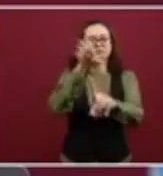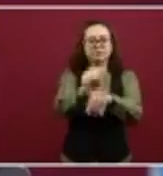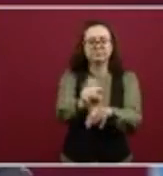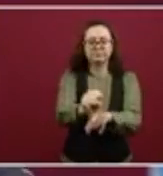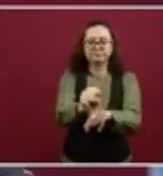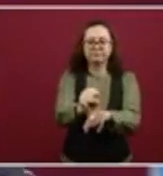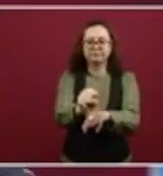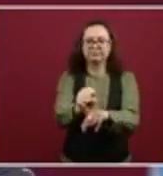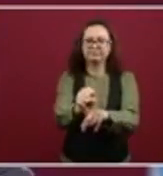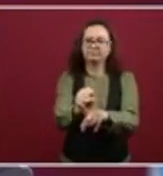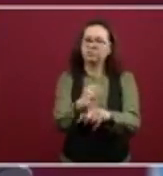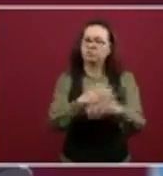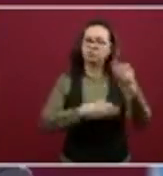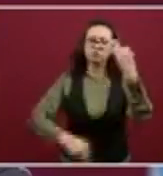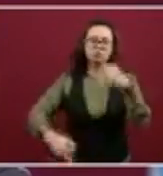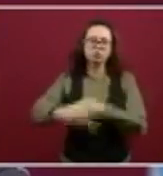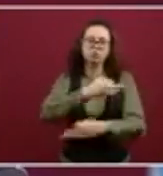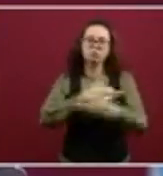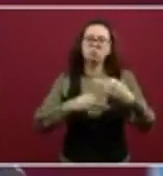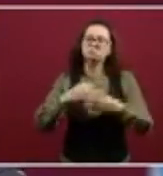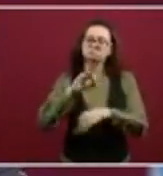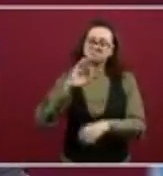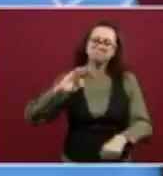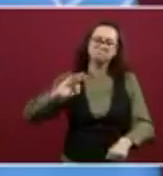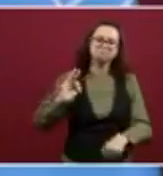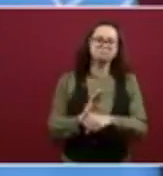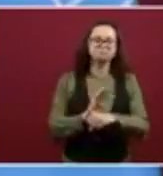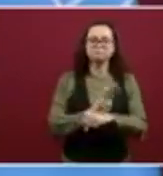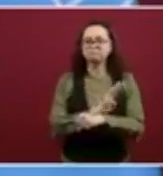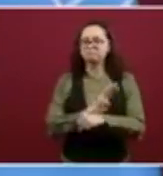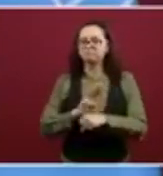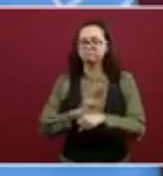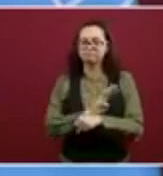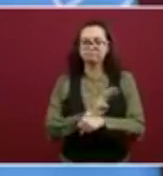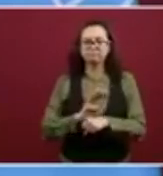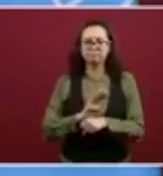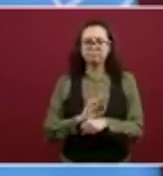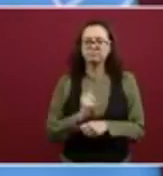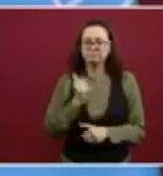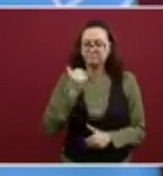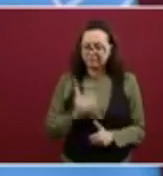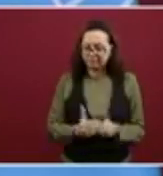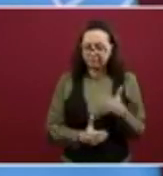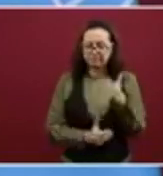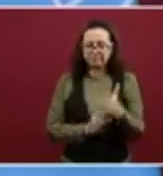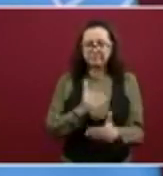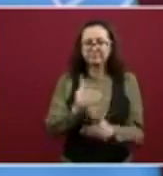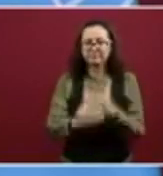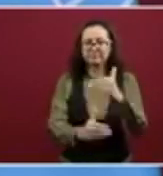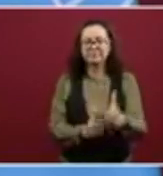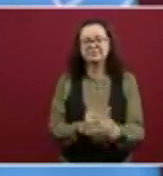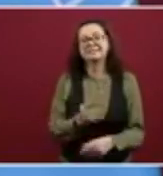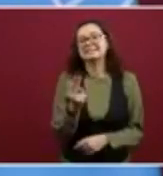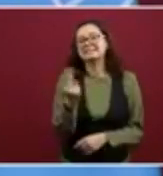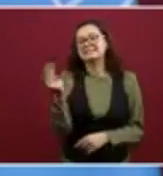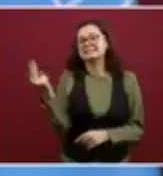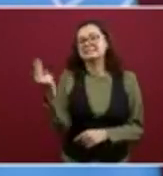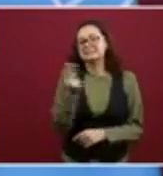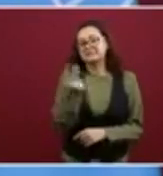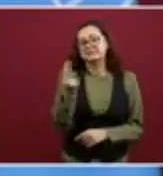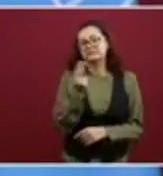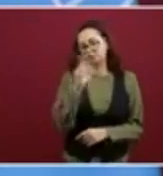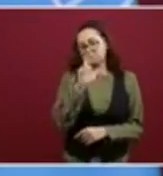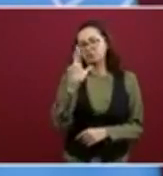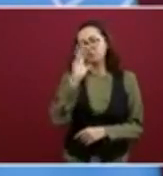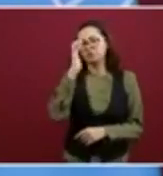que nos conviene a todos. Ya se ha avanzado, hay que reconocer